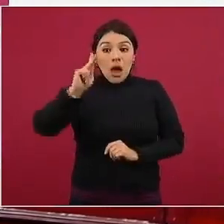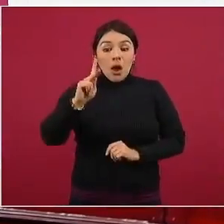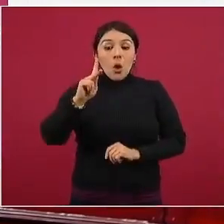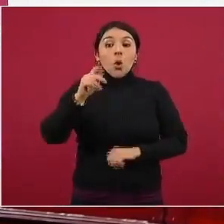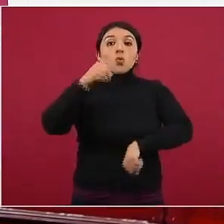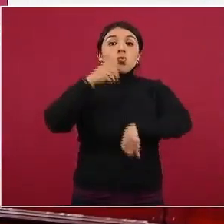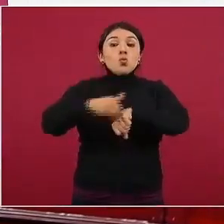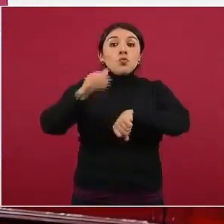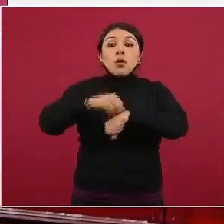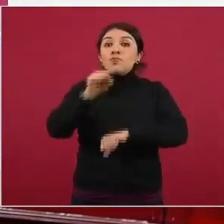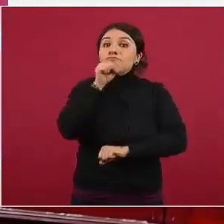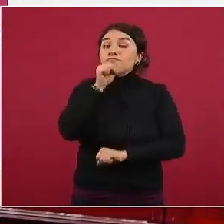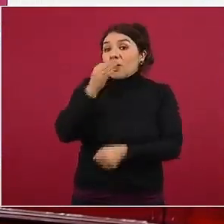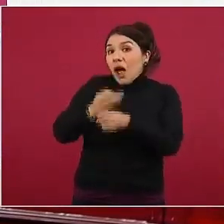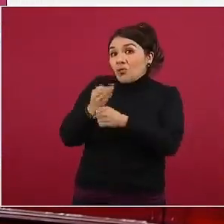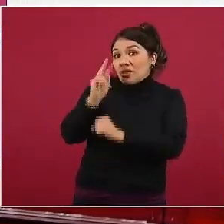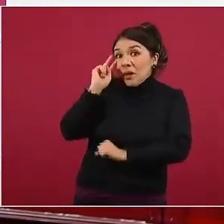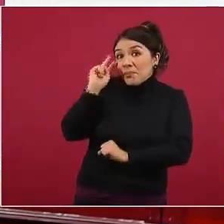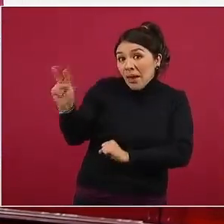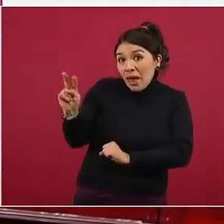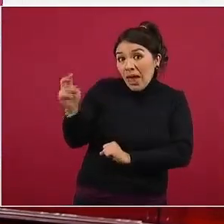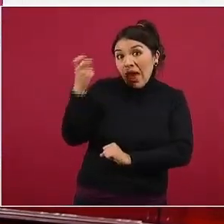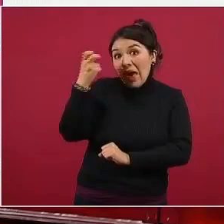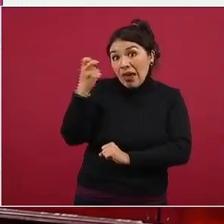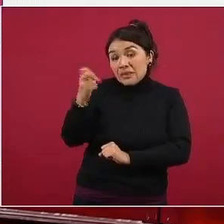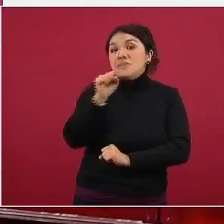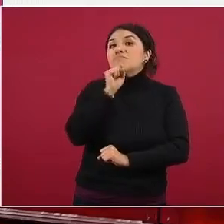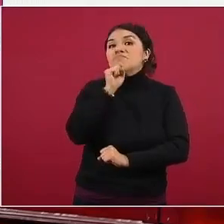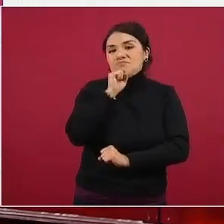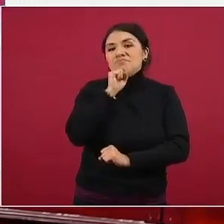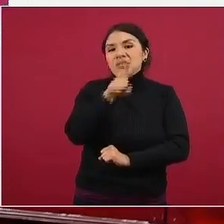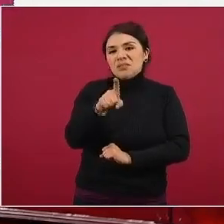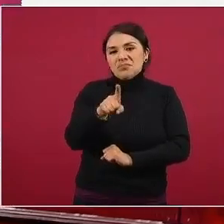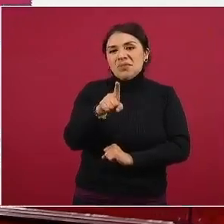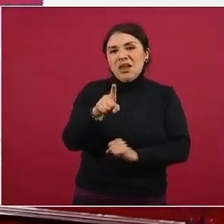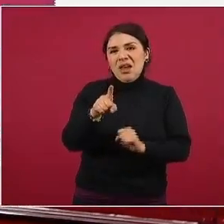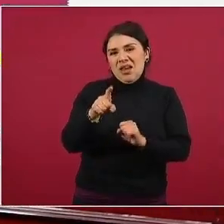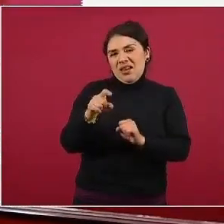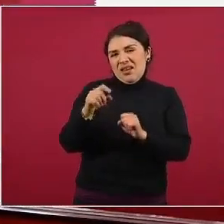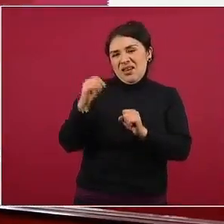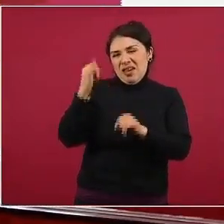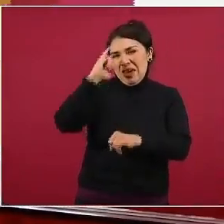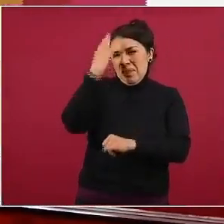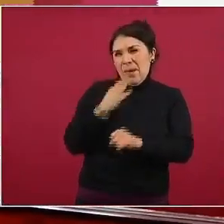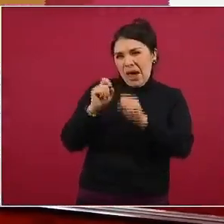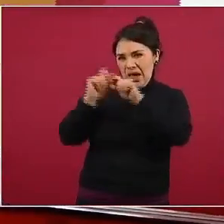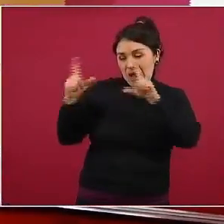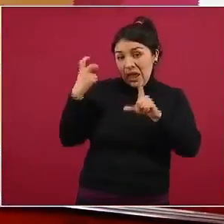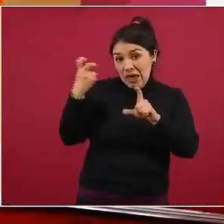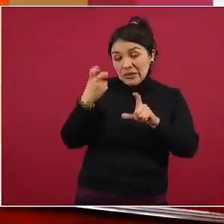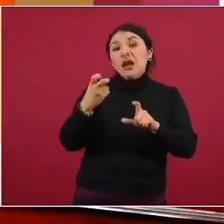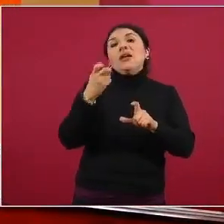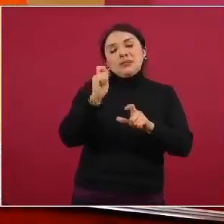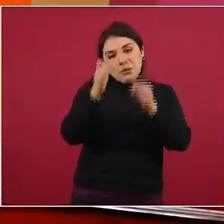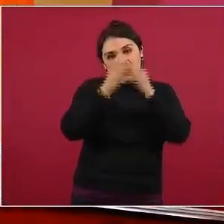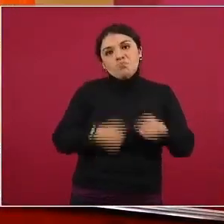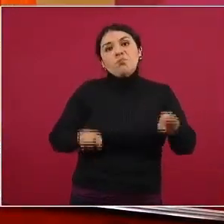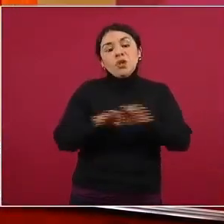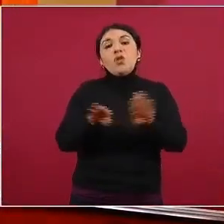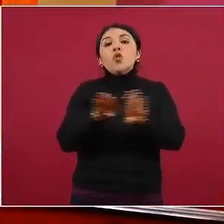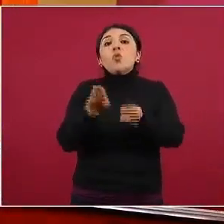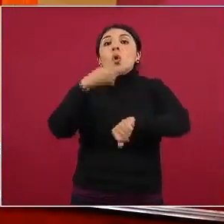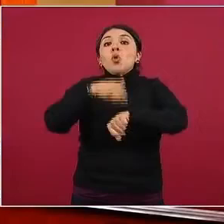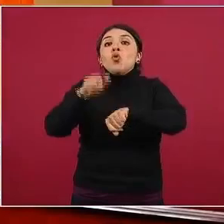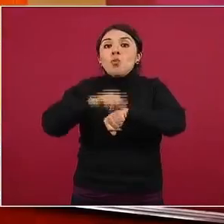datos numéricos que se encuentran en la misma filmina, es importante identificarlos, que estos sí son los del